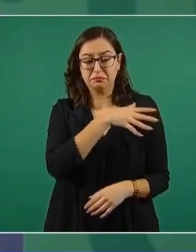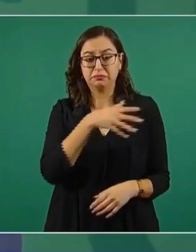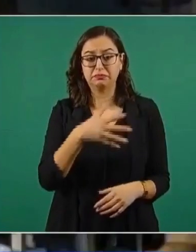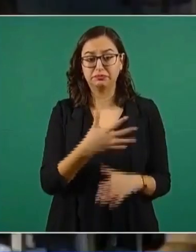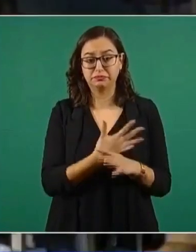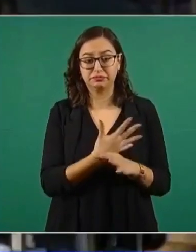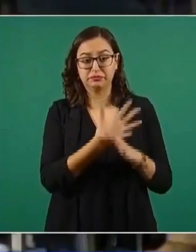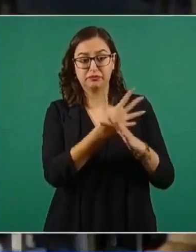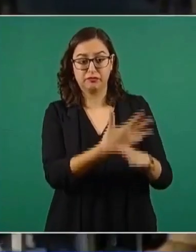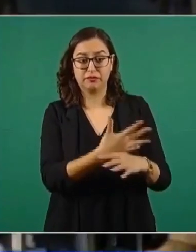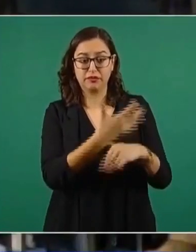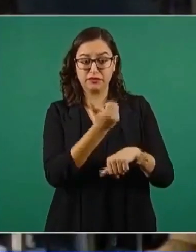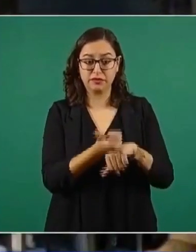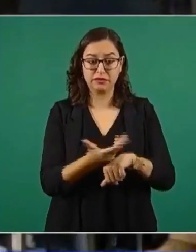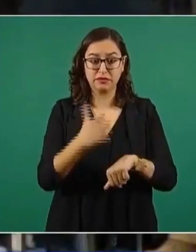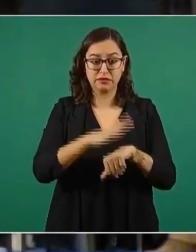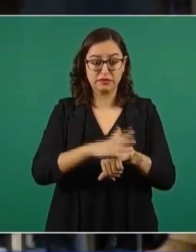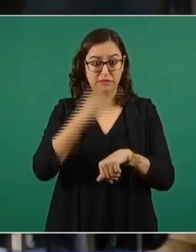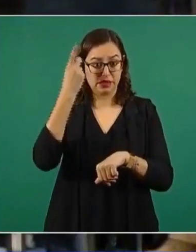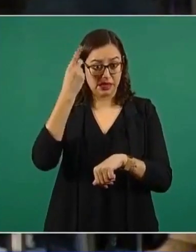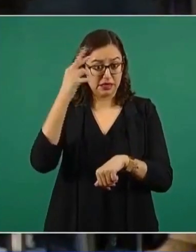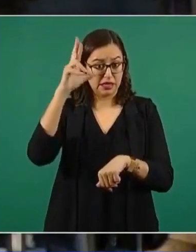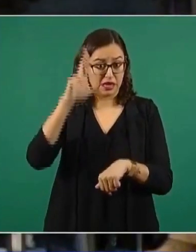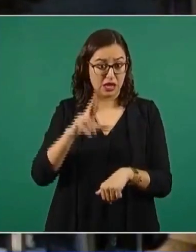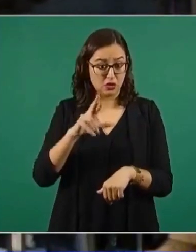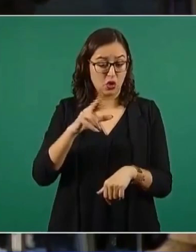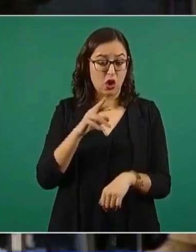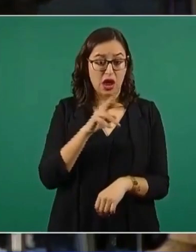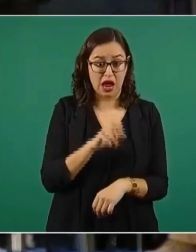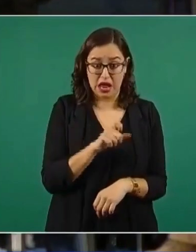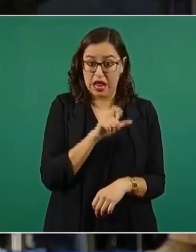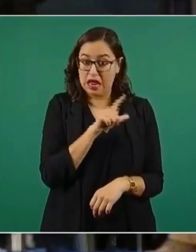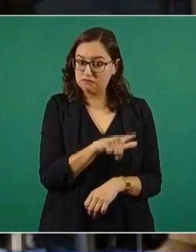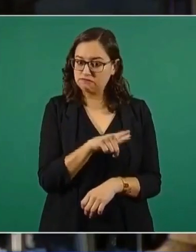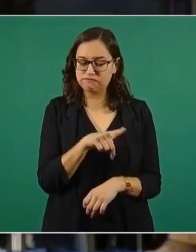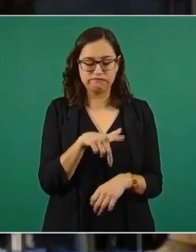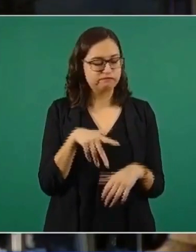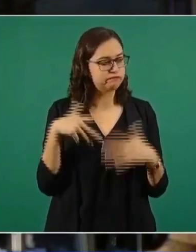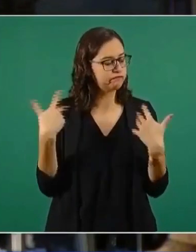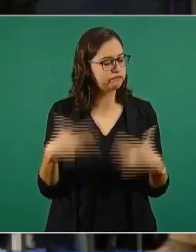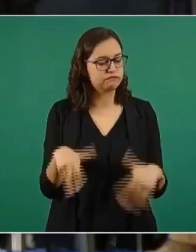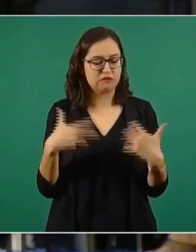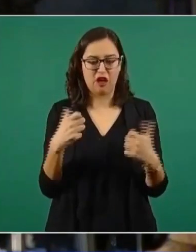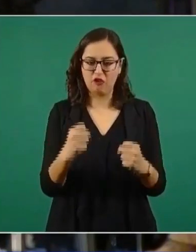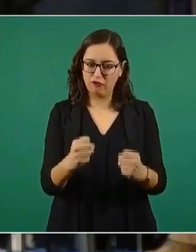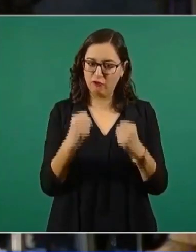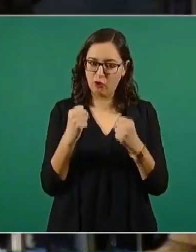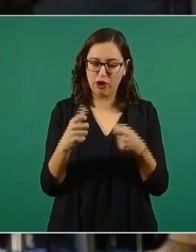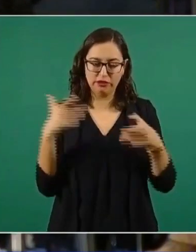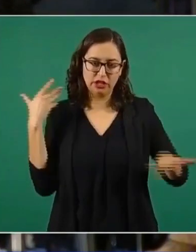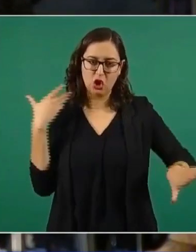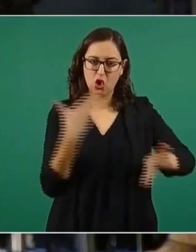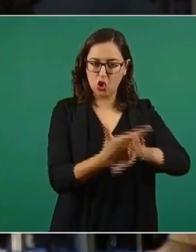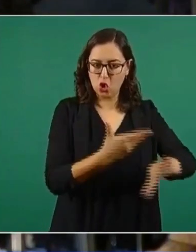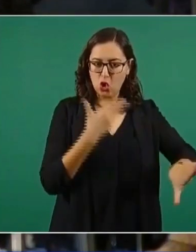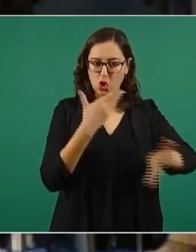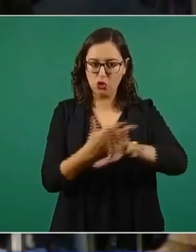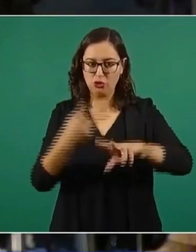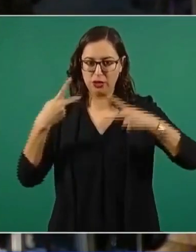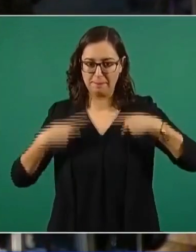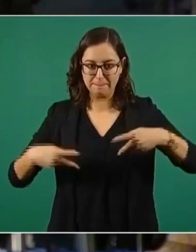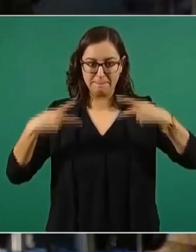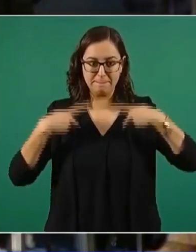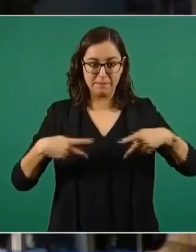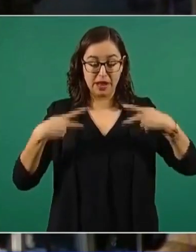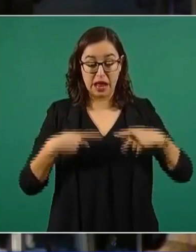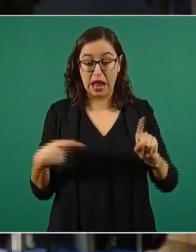normativo de Administración y Finanzas, es el principal obstáculo y represor que tienen los trabajadores. El general